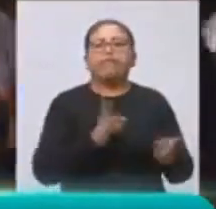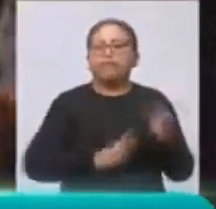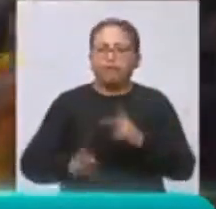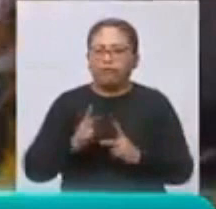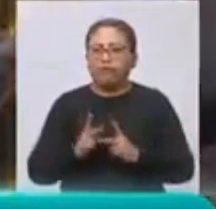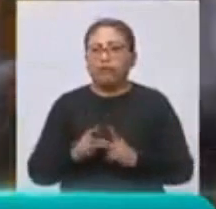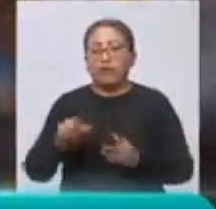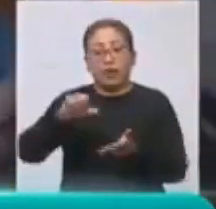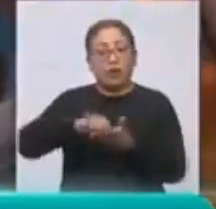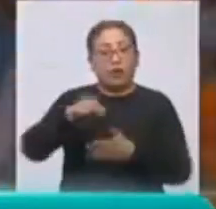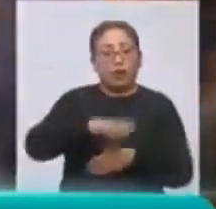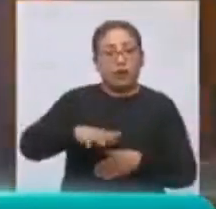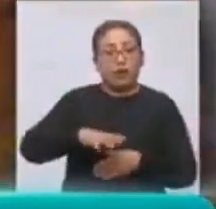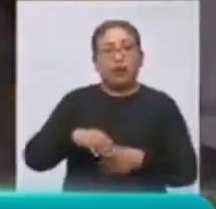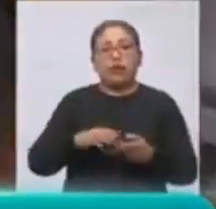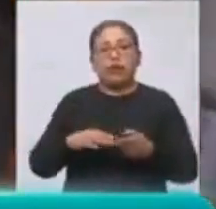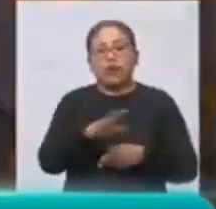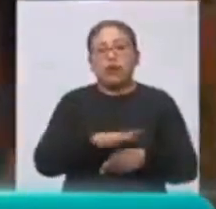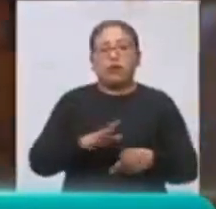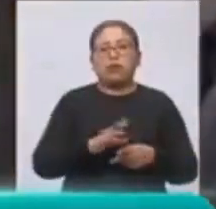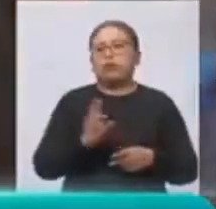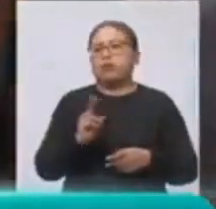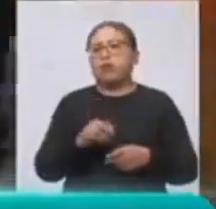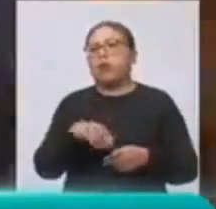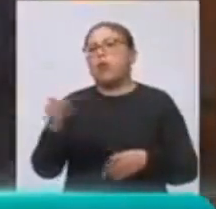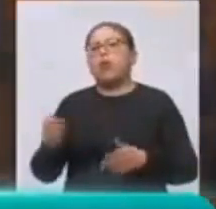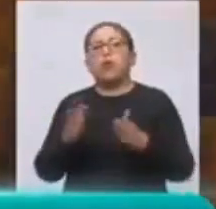la capital central que es Patcaya, sino también de las